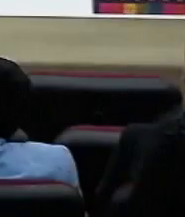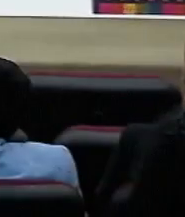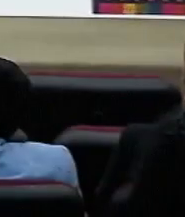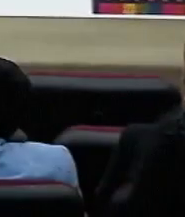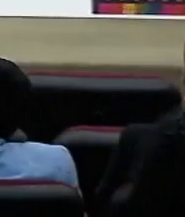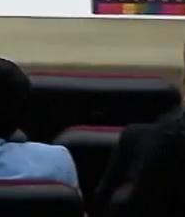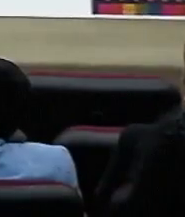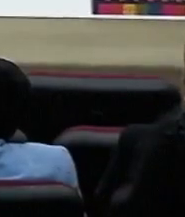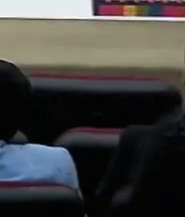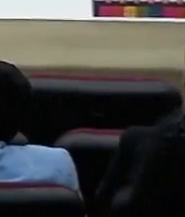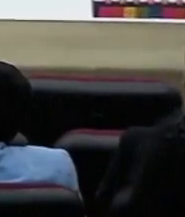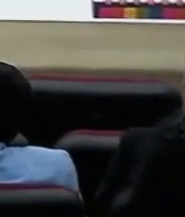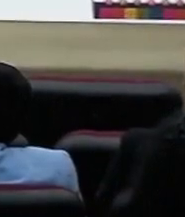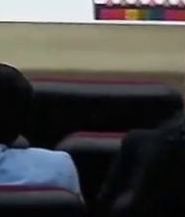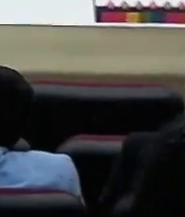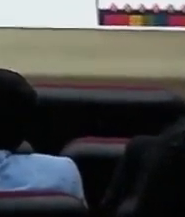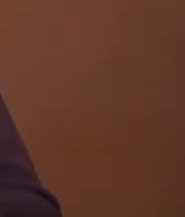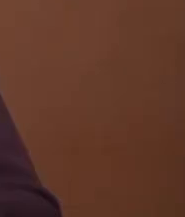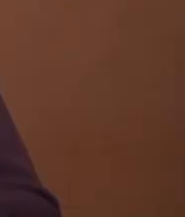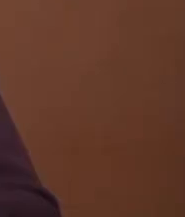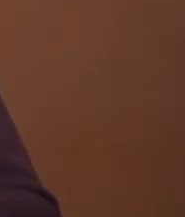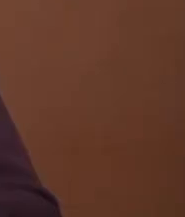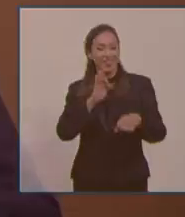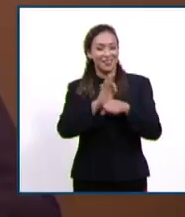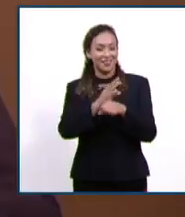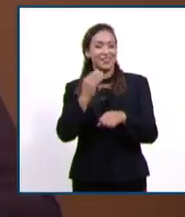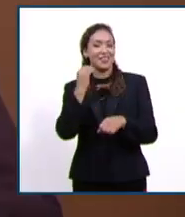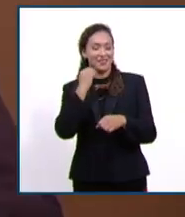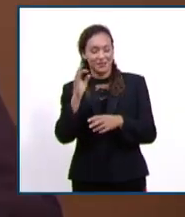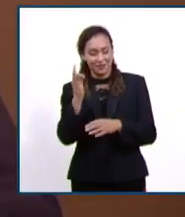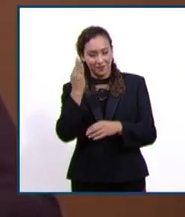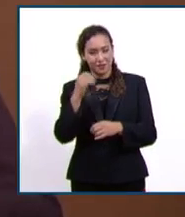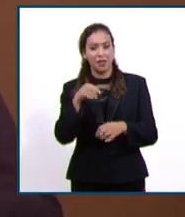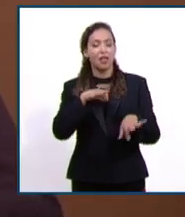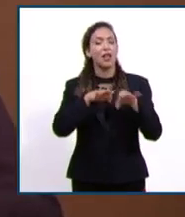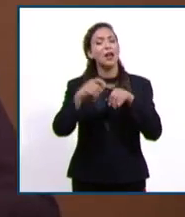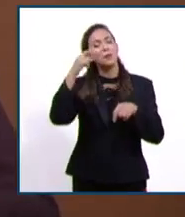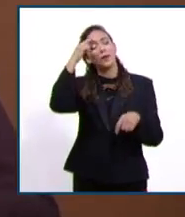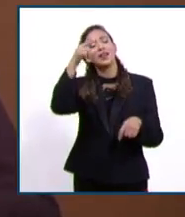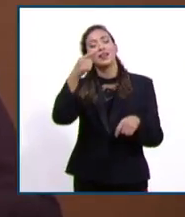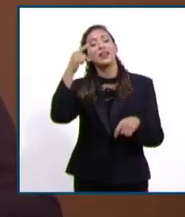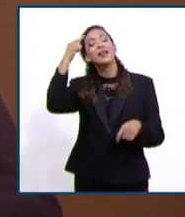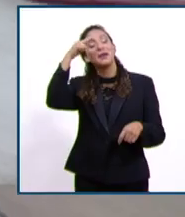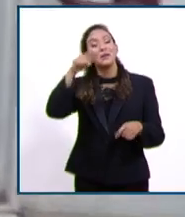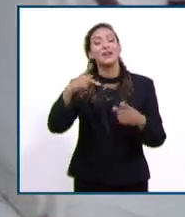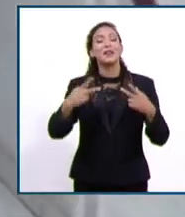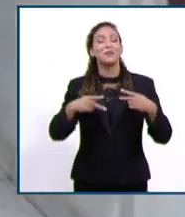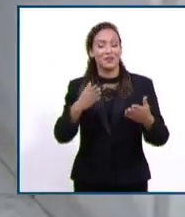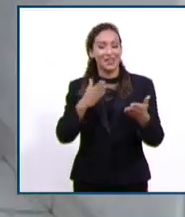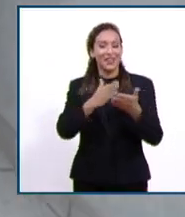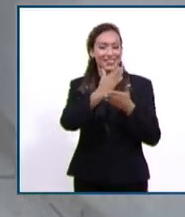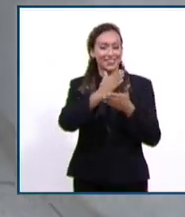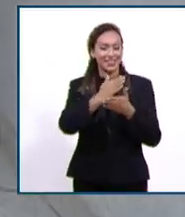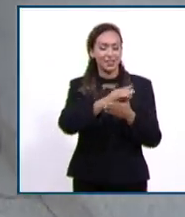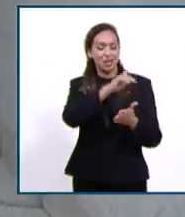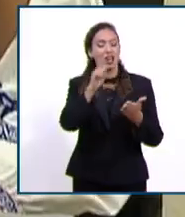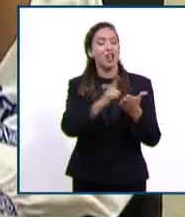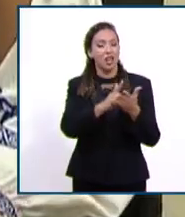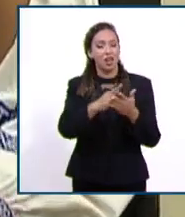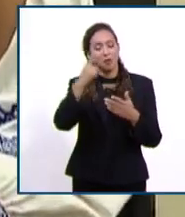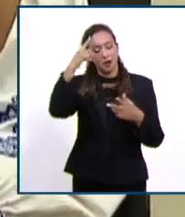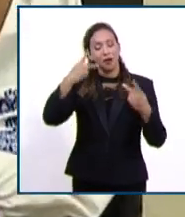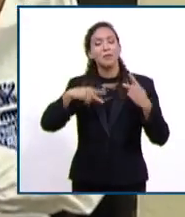Al regresar, la Defensoría Pública Federal trabaja para garantizar el acceso a la justicia a